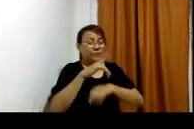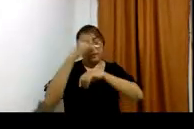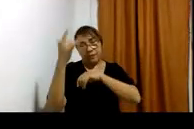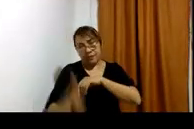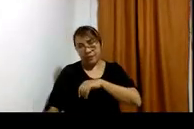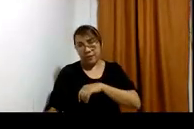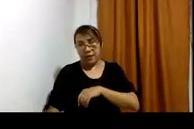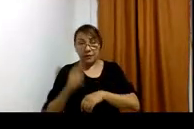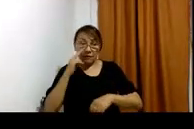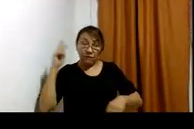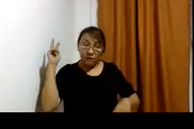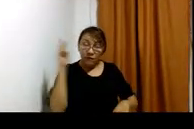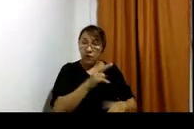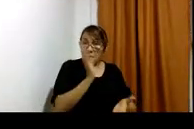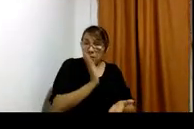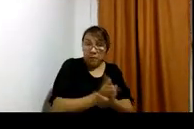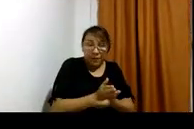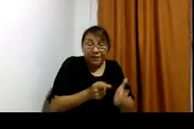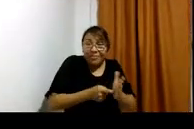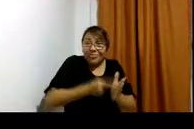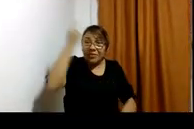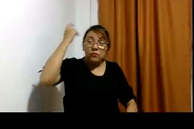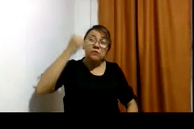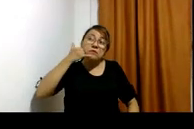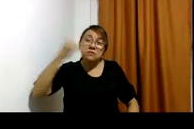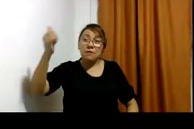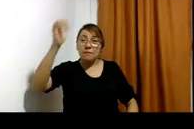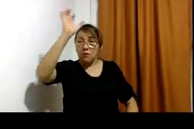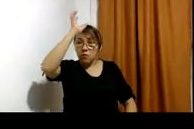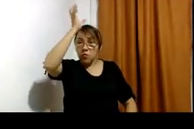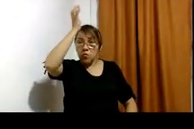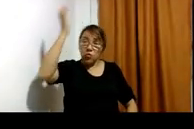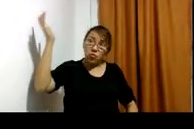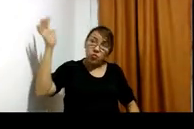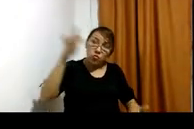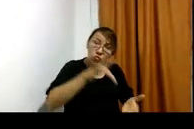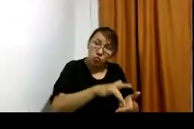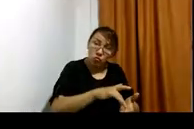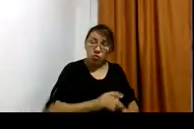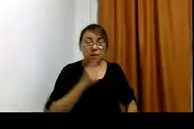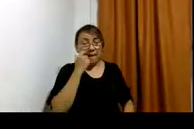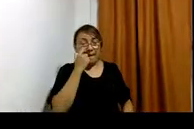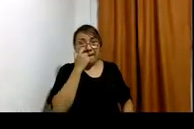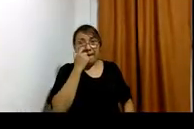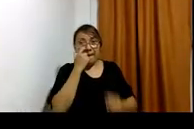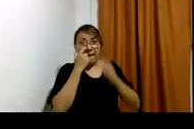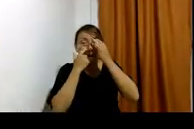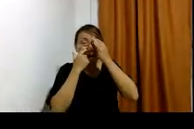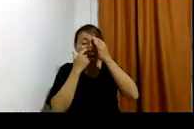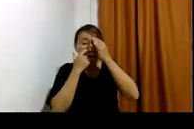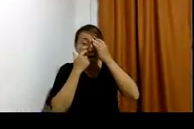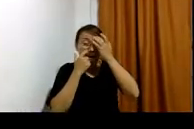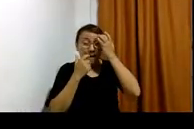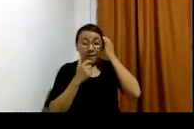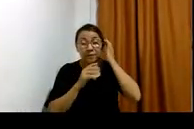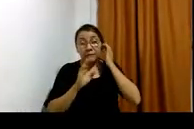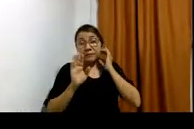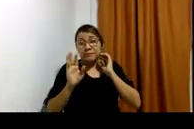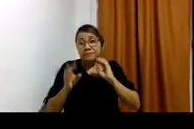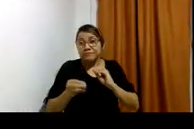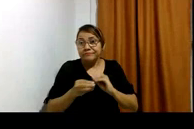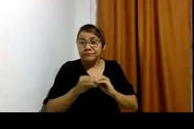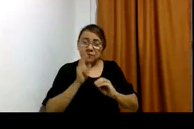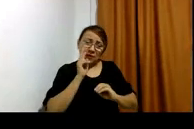ese servicio de ambulancia es donde yo entro a actuar. Gravedad de las lesiones, pues muchas veces